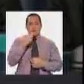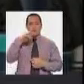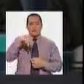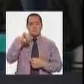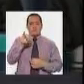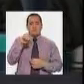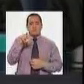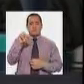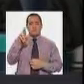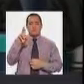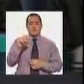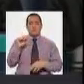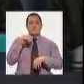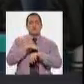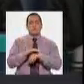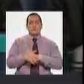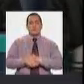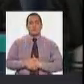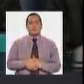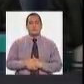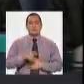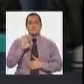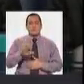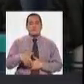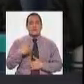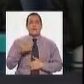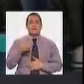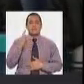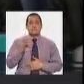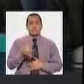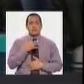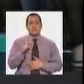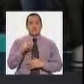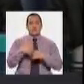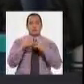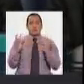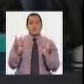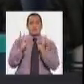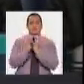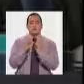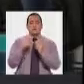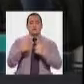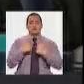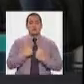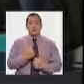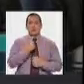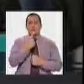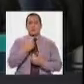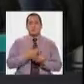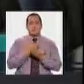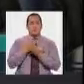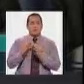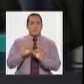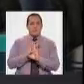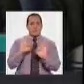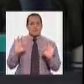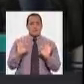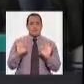Mulder sobre la existencia de la reunión, yo sin problema